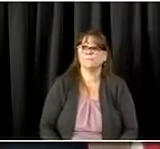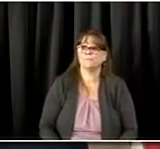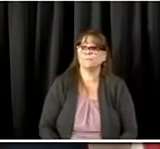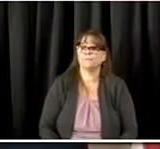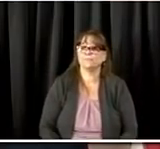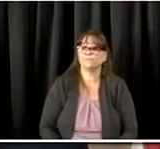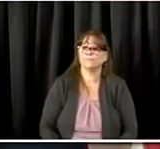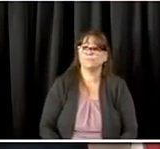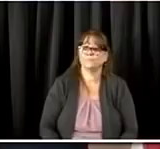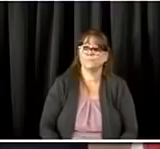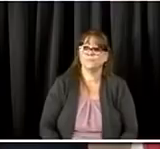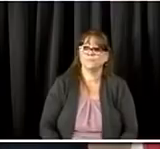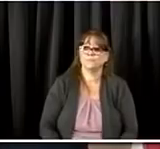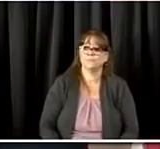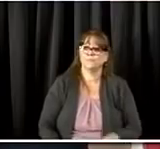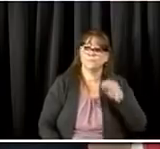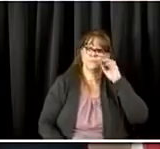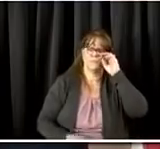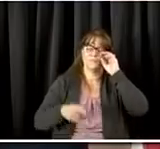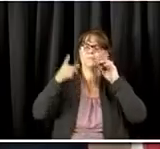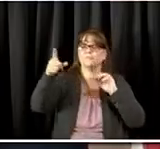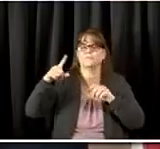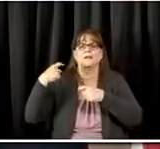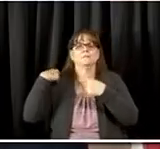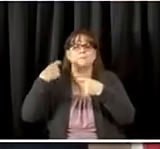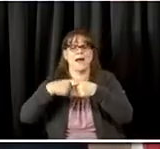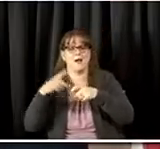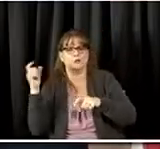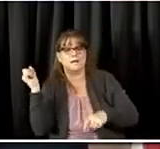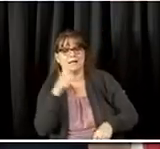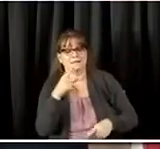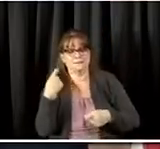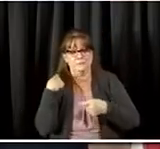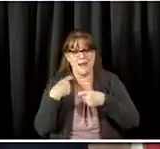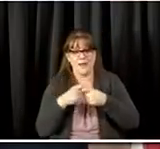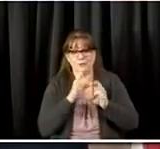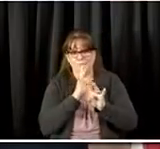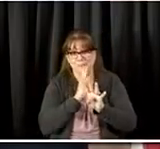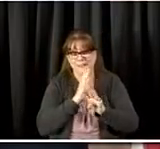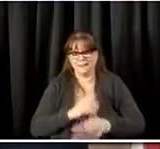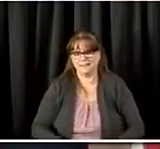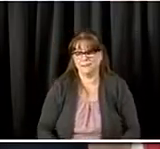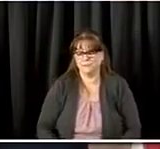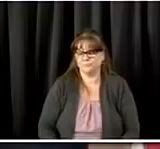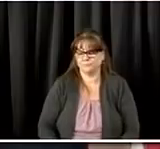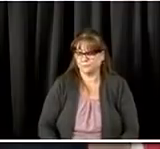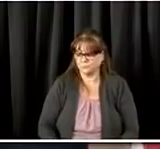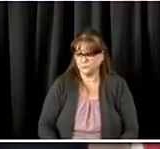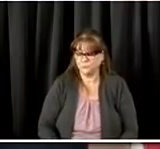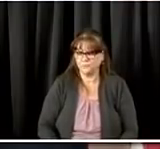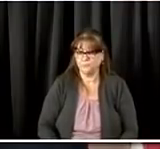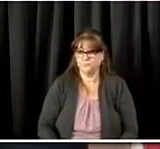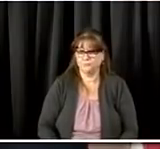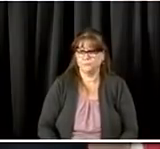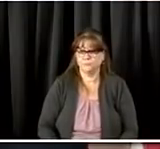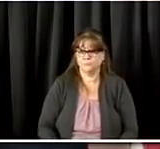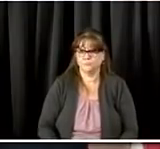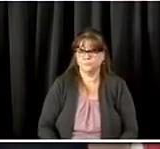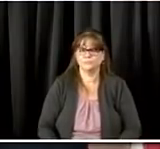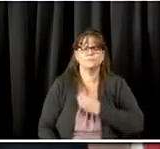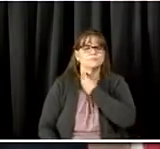Hello, Governor. I'm Jesus Carrasquel from Noticias Univisión Colorado. Gobernador, ya existen 3 posibles vacunas de COVID-19, pero